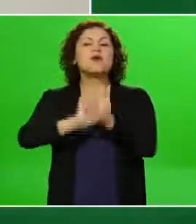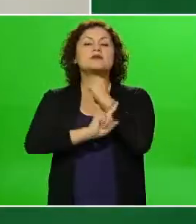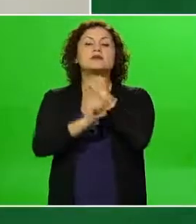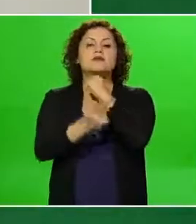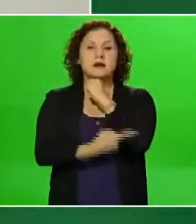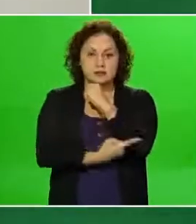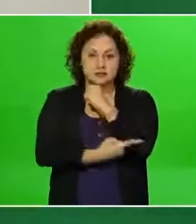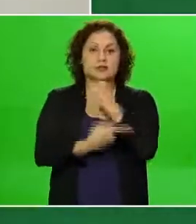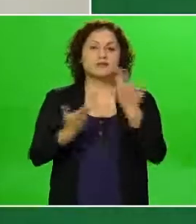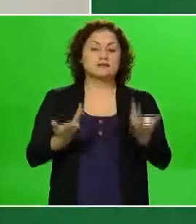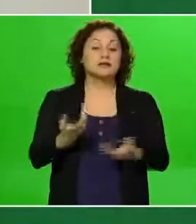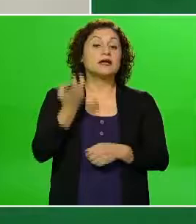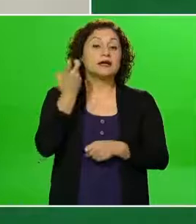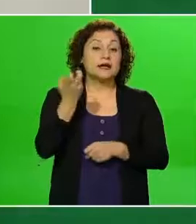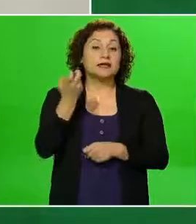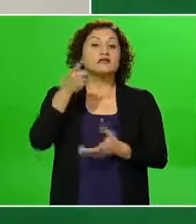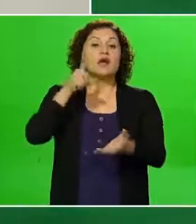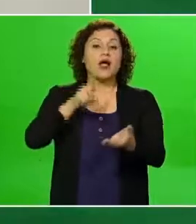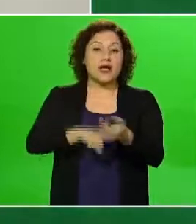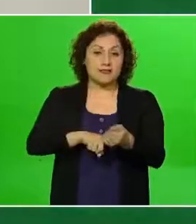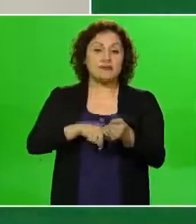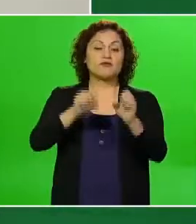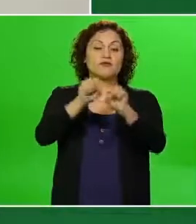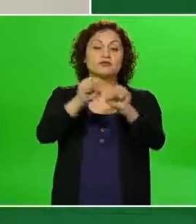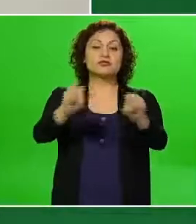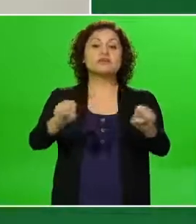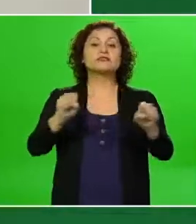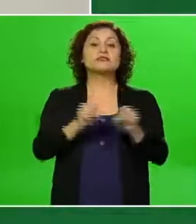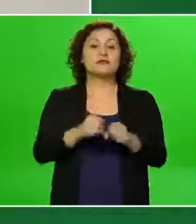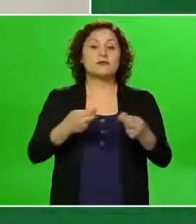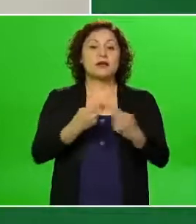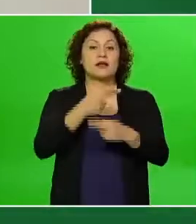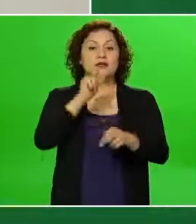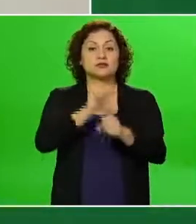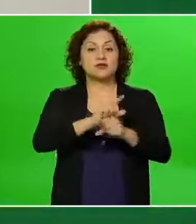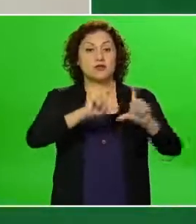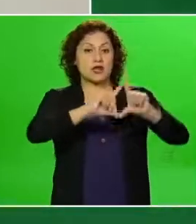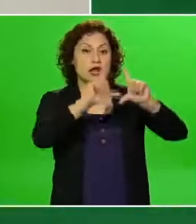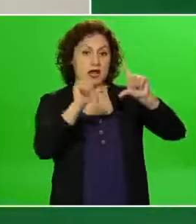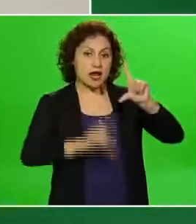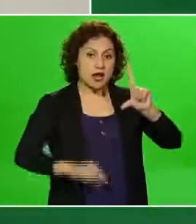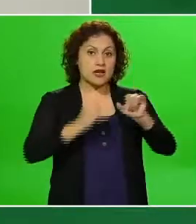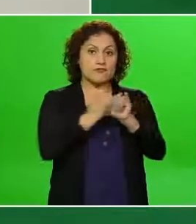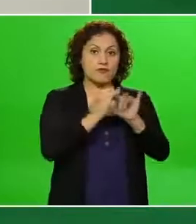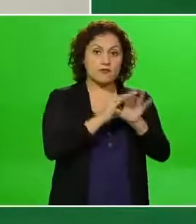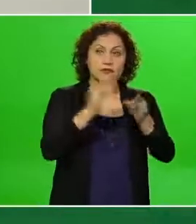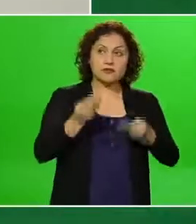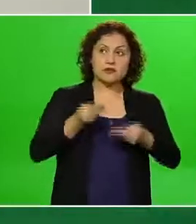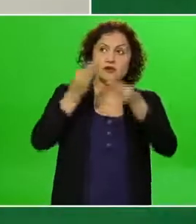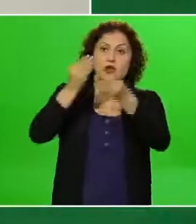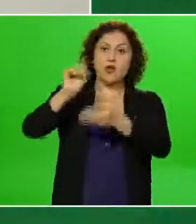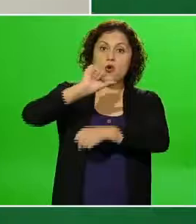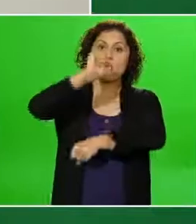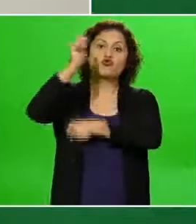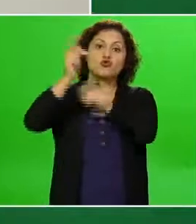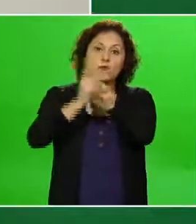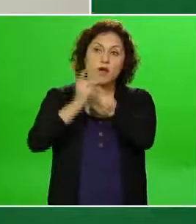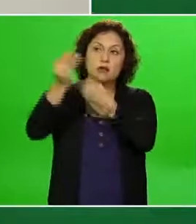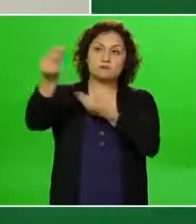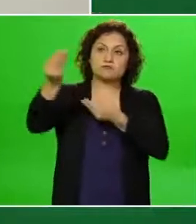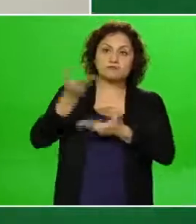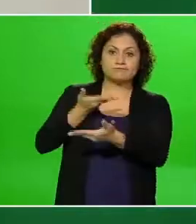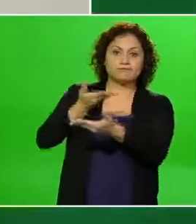nivel de los sistemas oficiales que se tienen y a los cuales México también reporta como país, y entonces tenemos boletines,